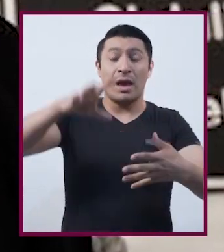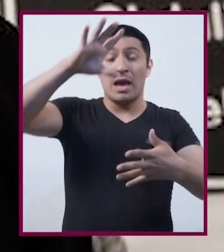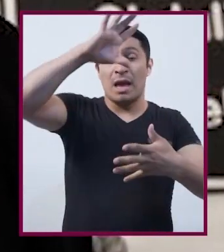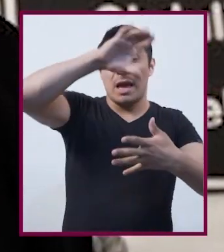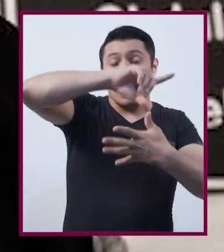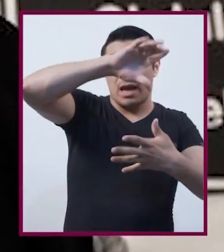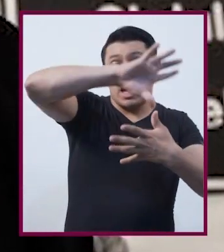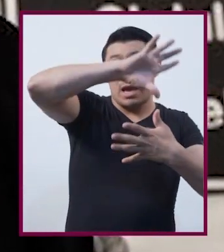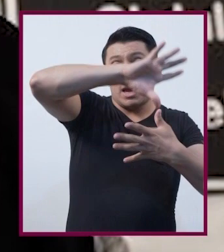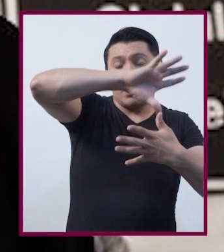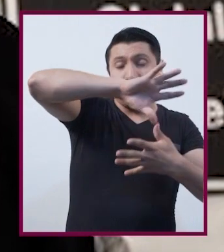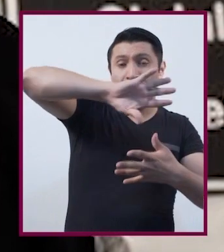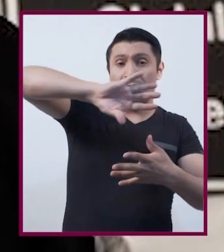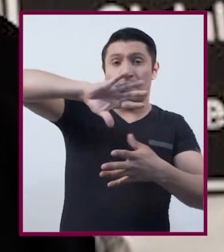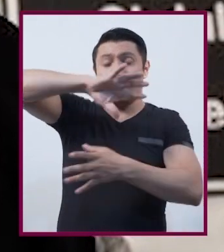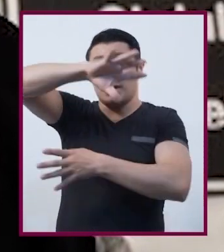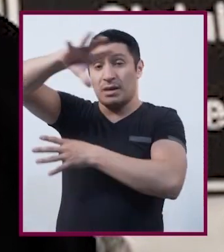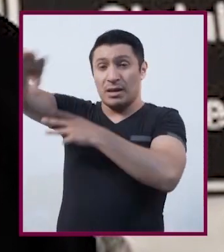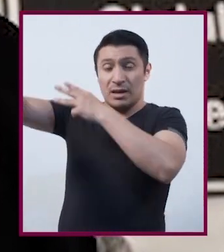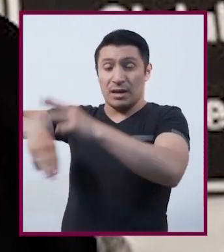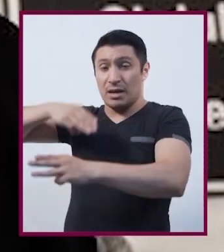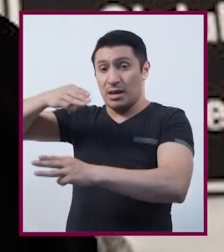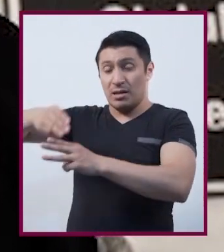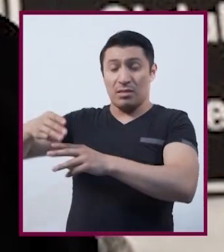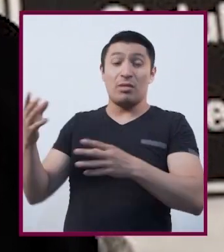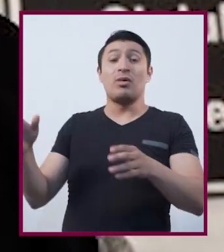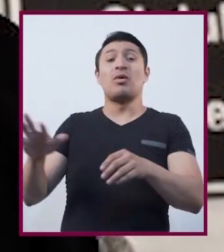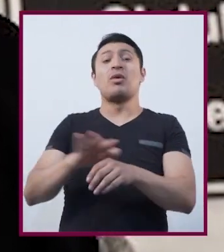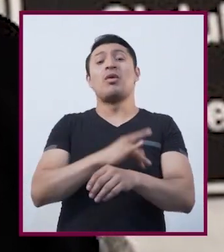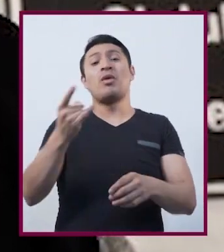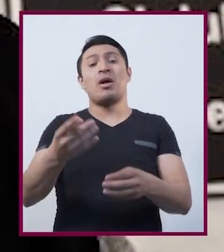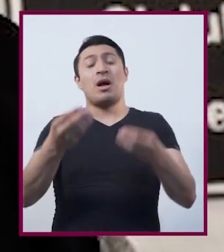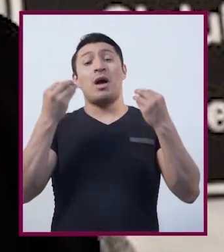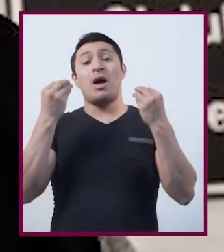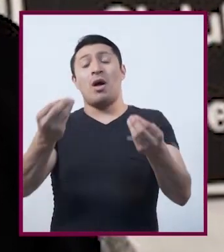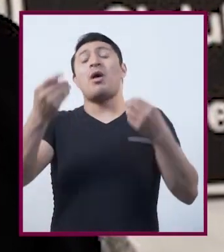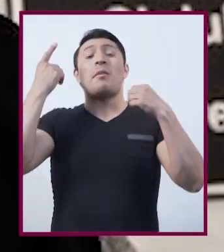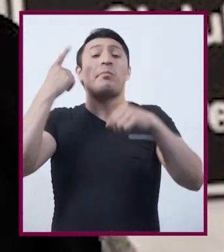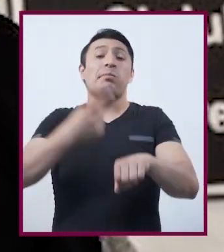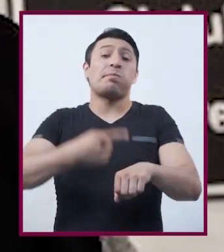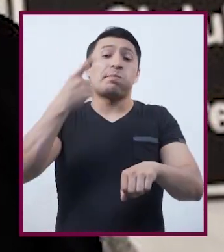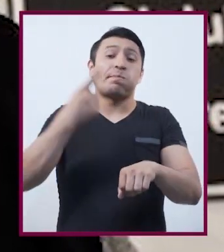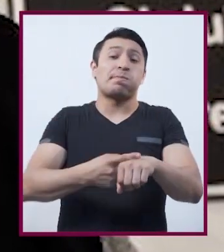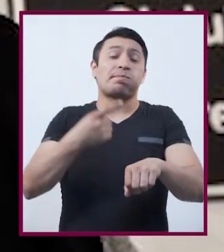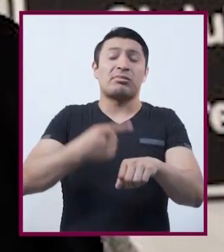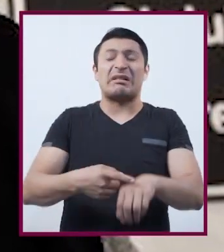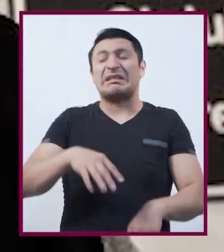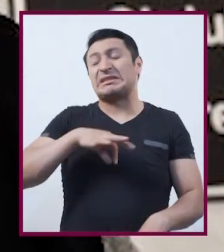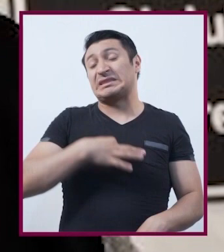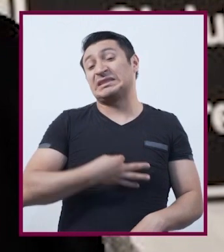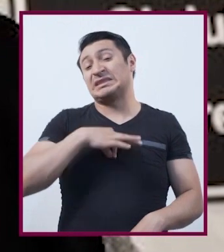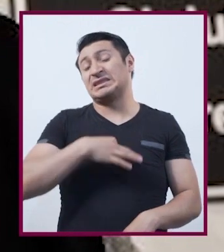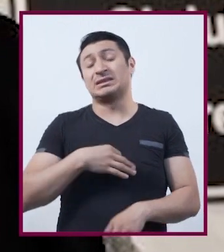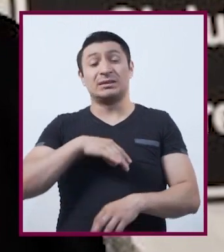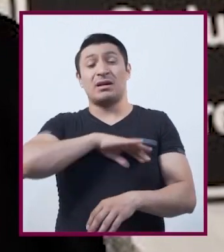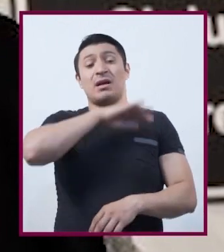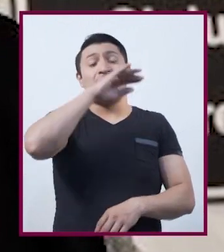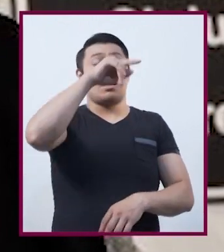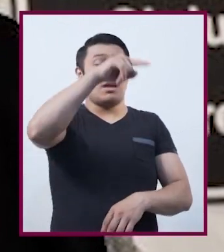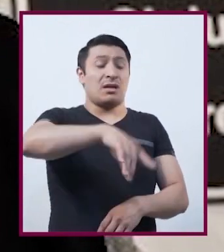de enfermedades infecciosas que mataron a muchísima gente.